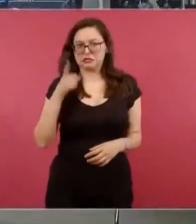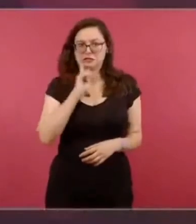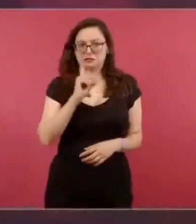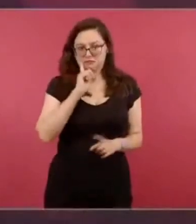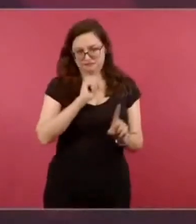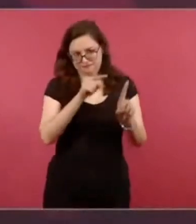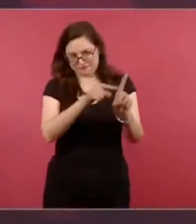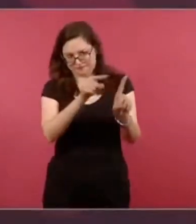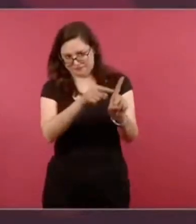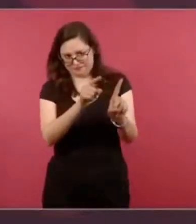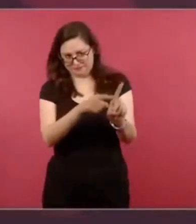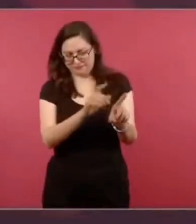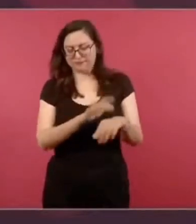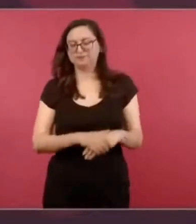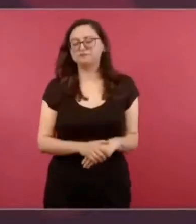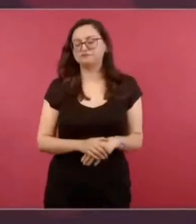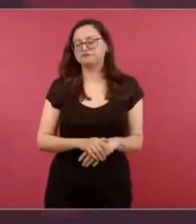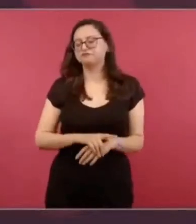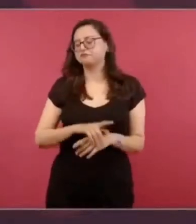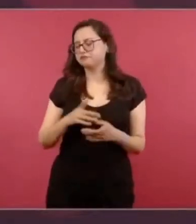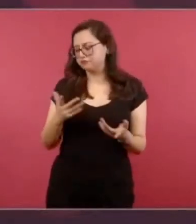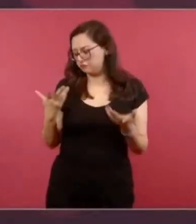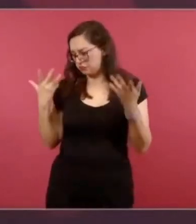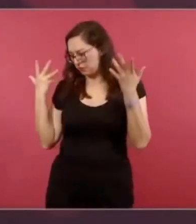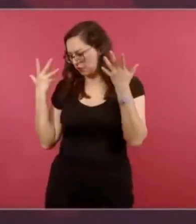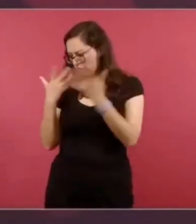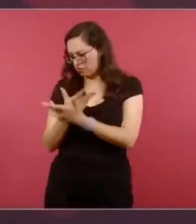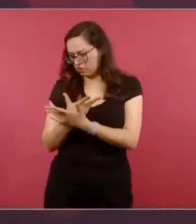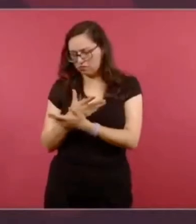comete un acto de corrupción.